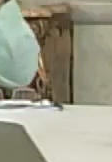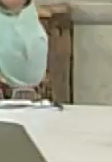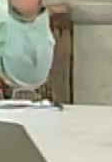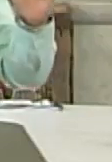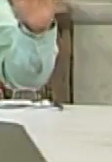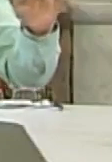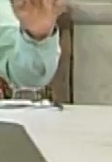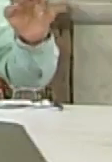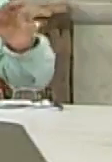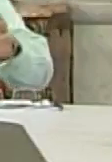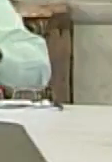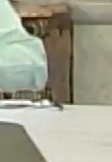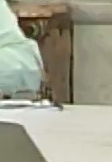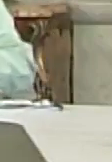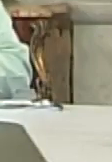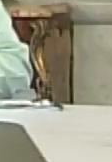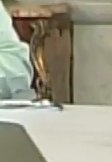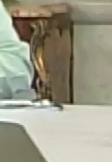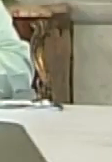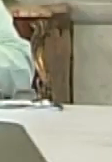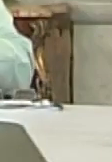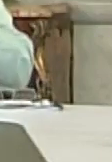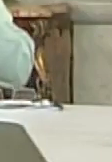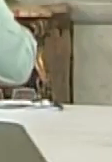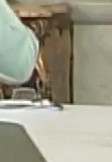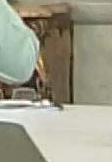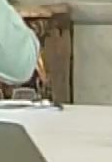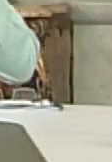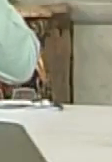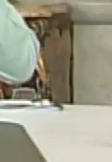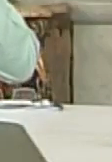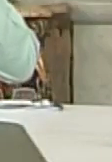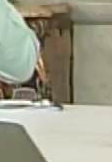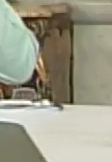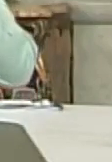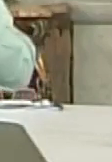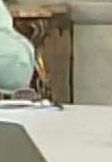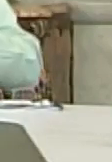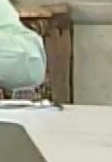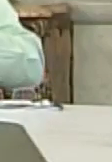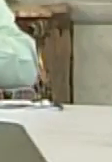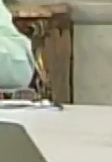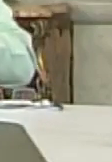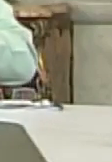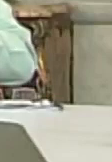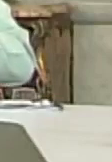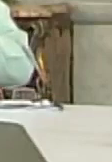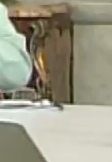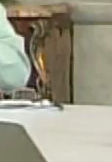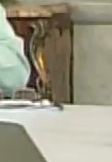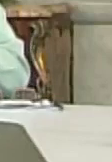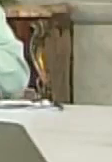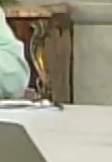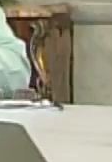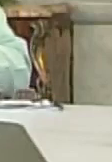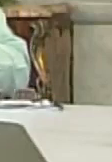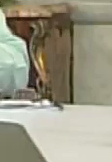Dios, que le pidamos a las fuerzas de la vida.